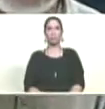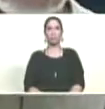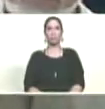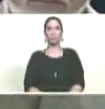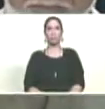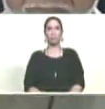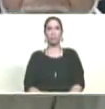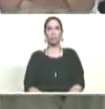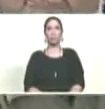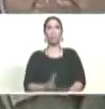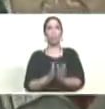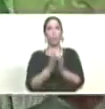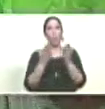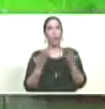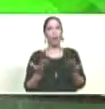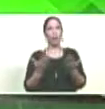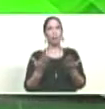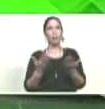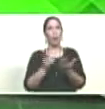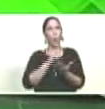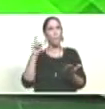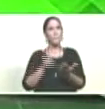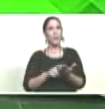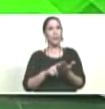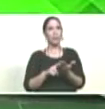Una agenda de acción concreta, camarada.